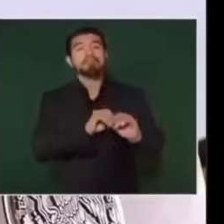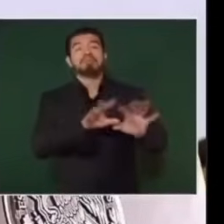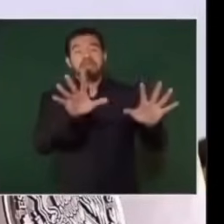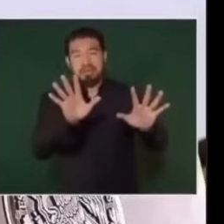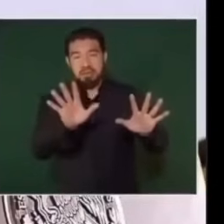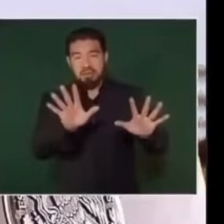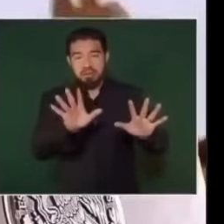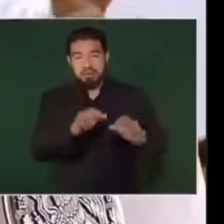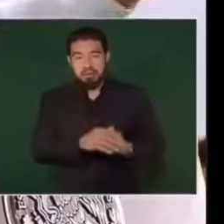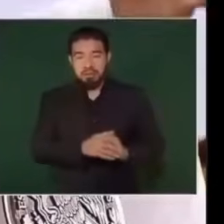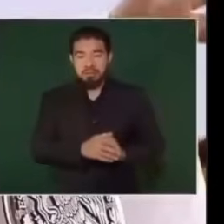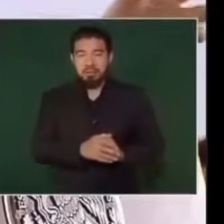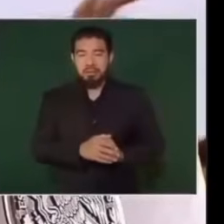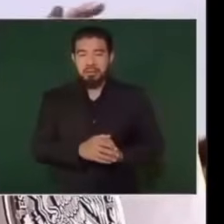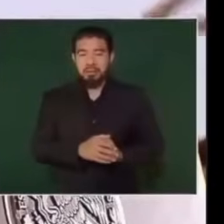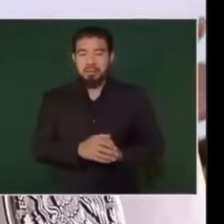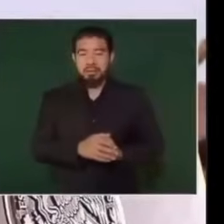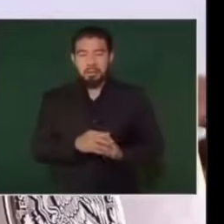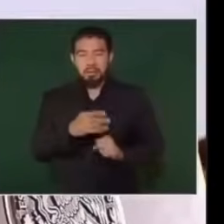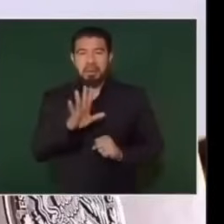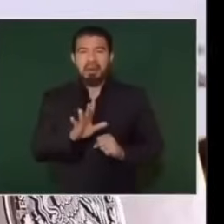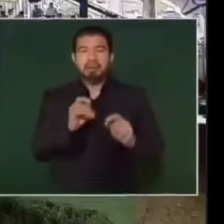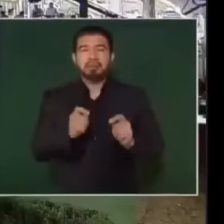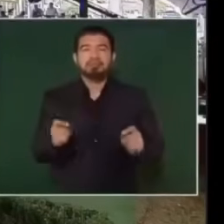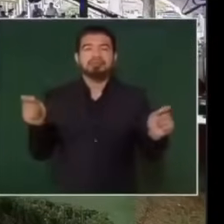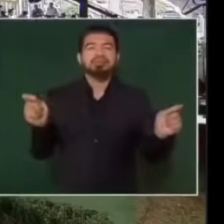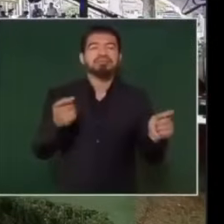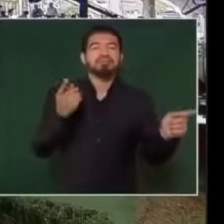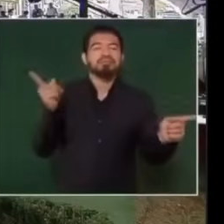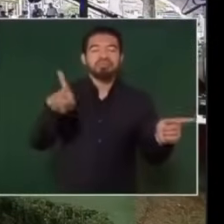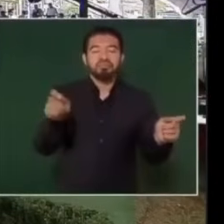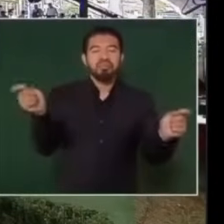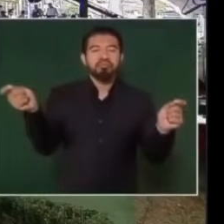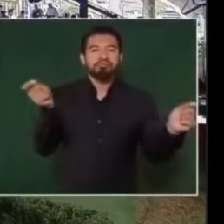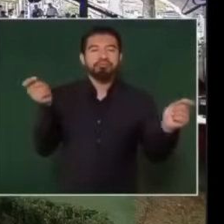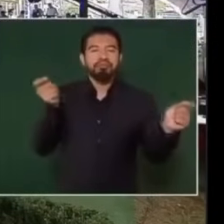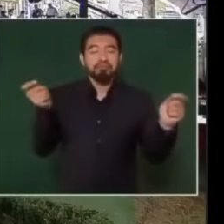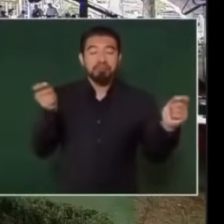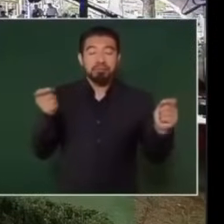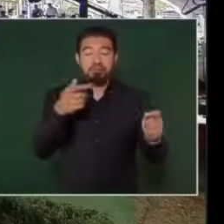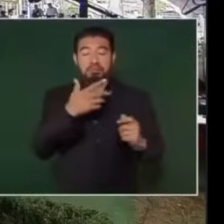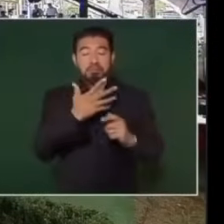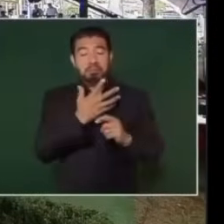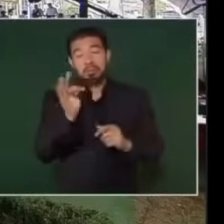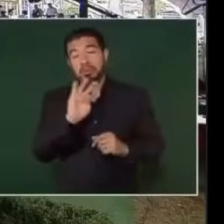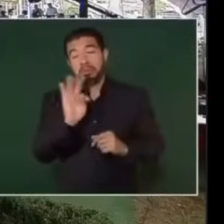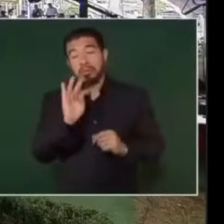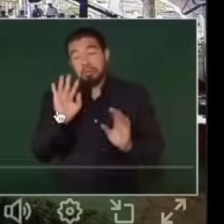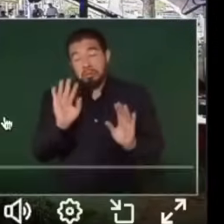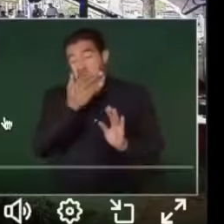mintiendo todo orquestado A lo mejor el señor este Quintero